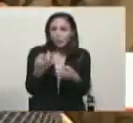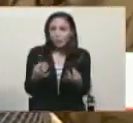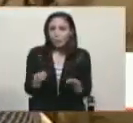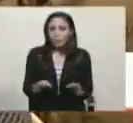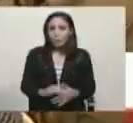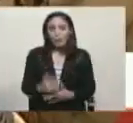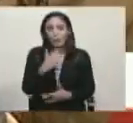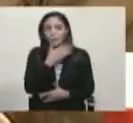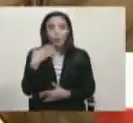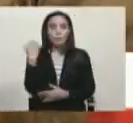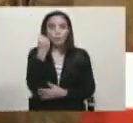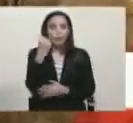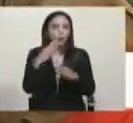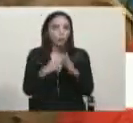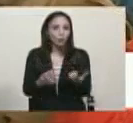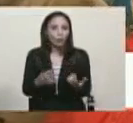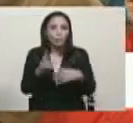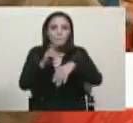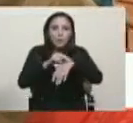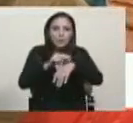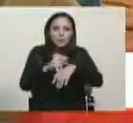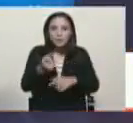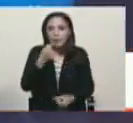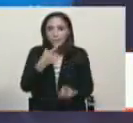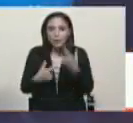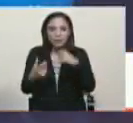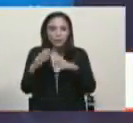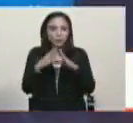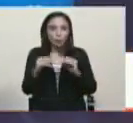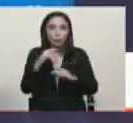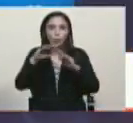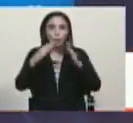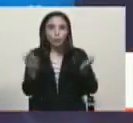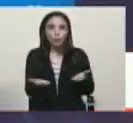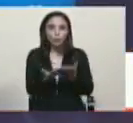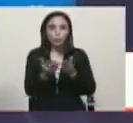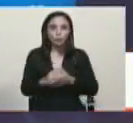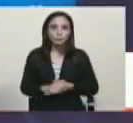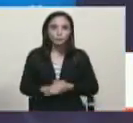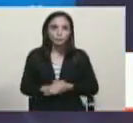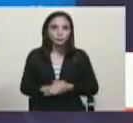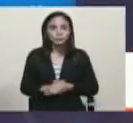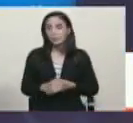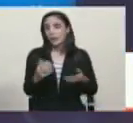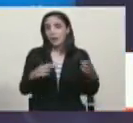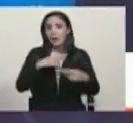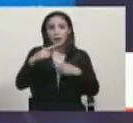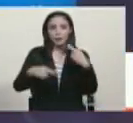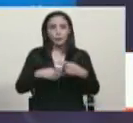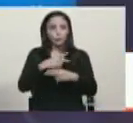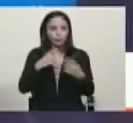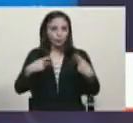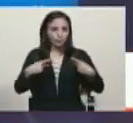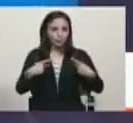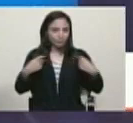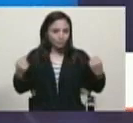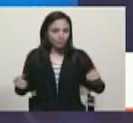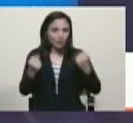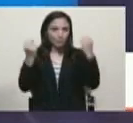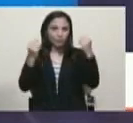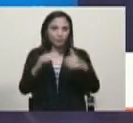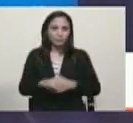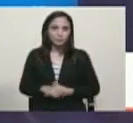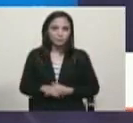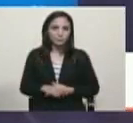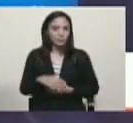teniendo los mejores tratamientos del mundo. La revolución sigue más viva que nunca cuando uno ve